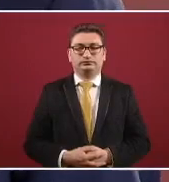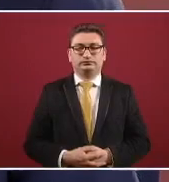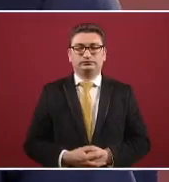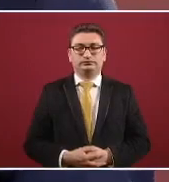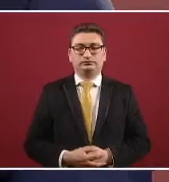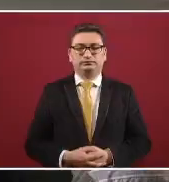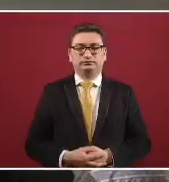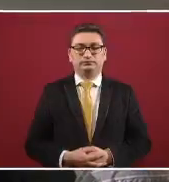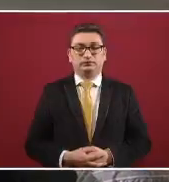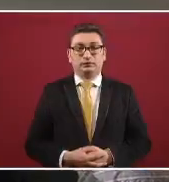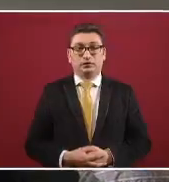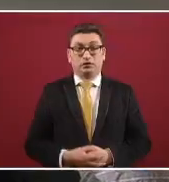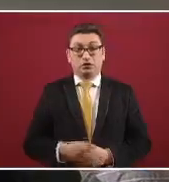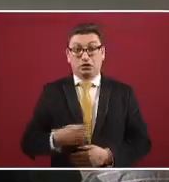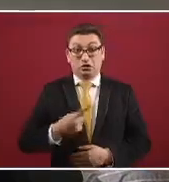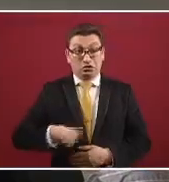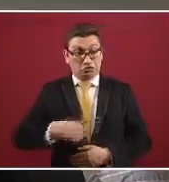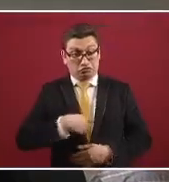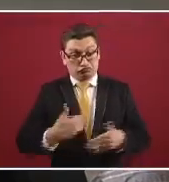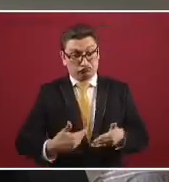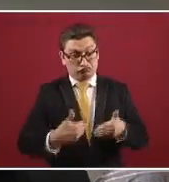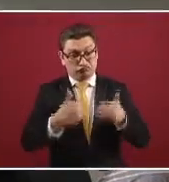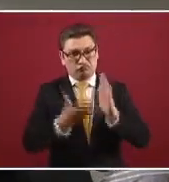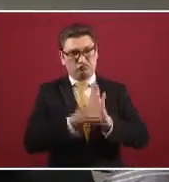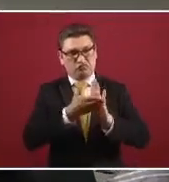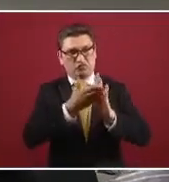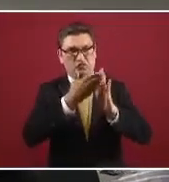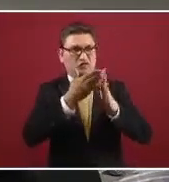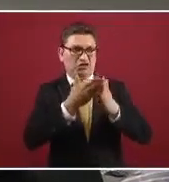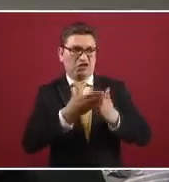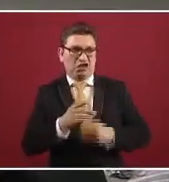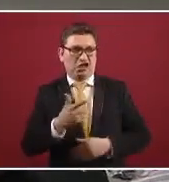la cortina que se construyó.